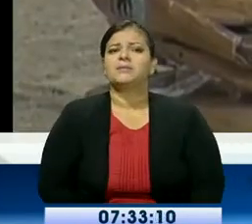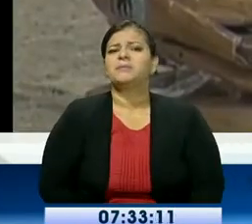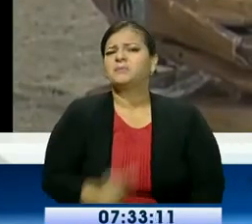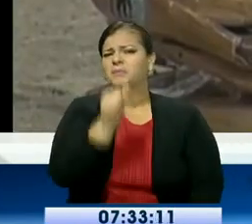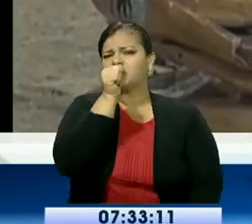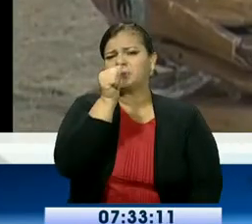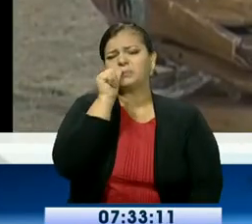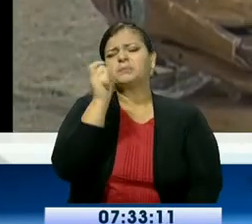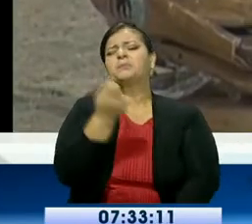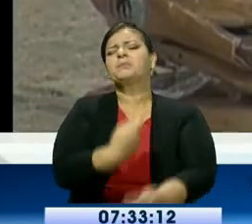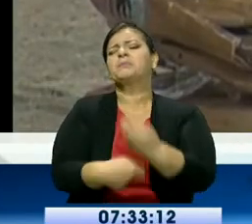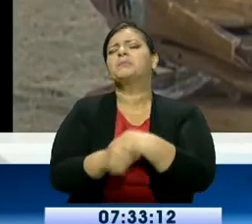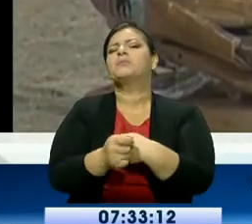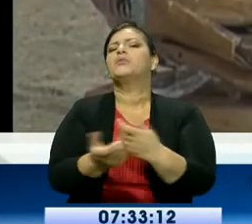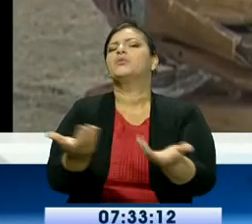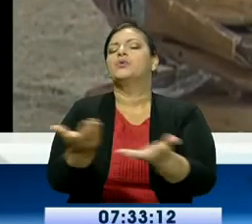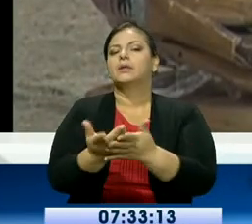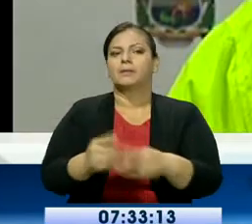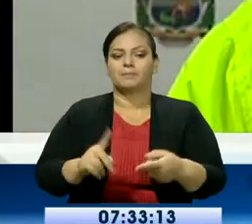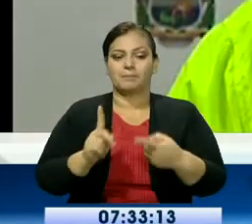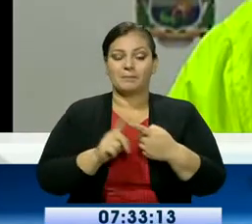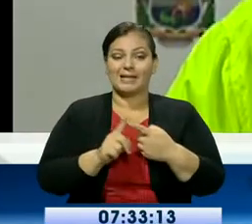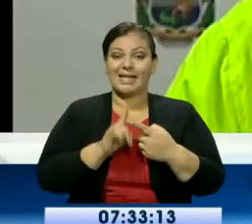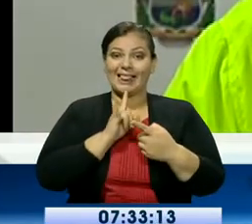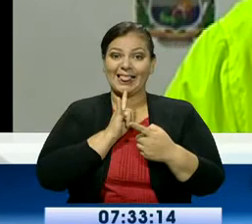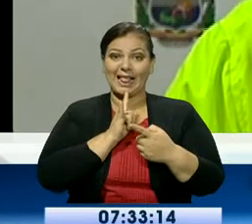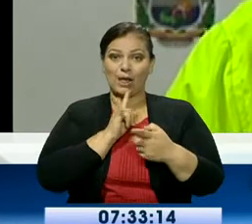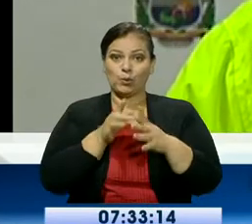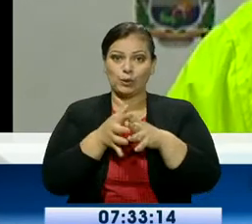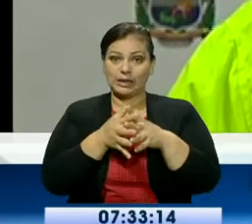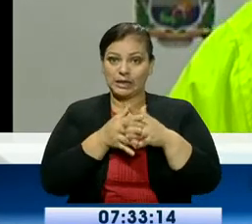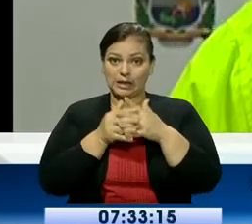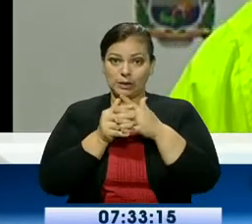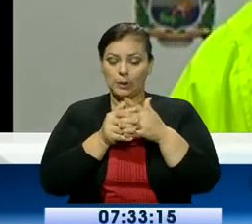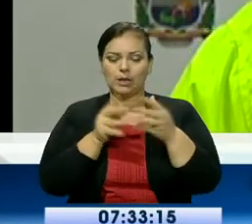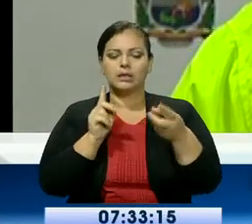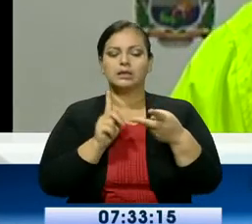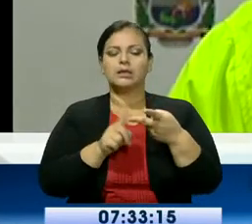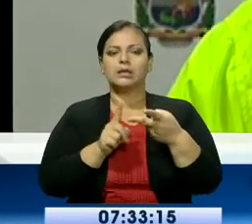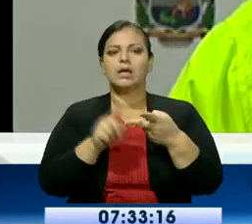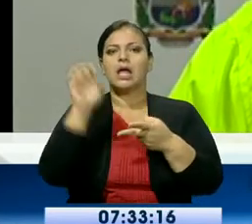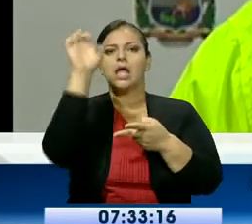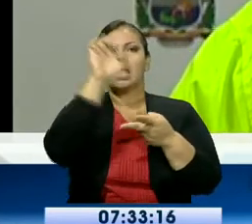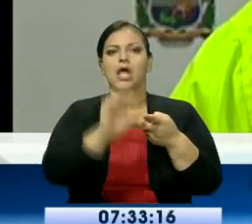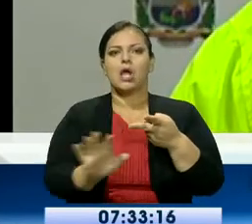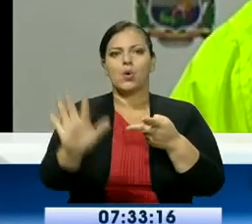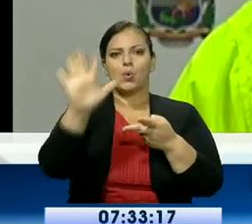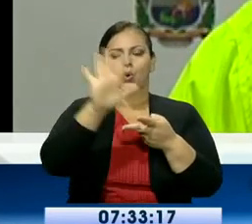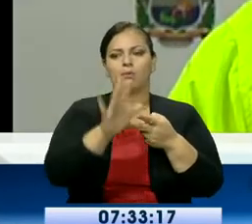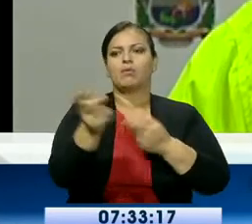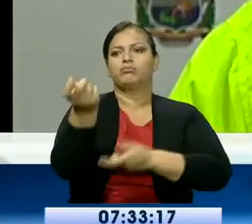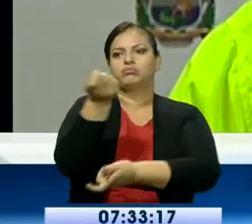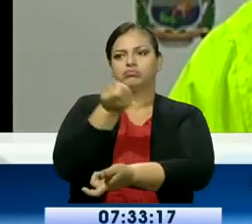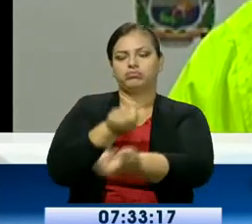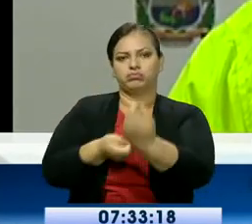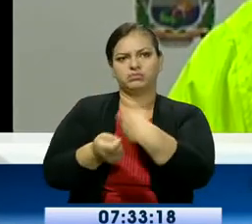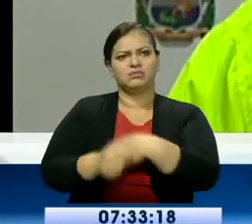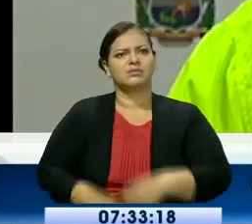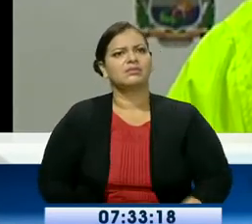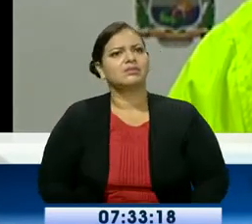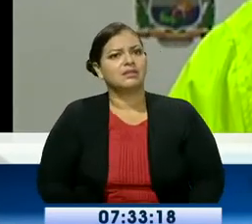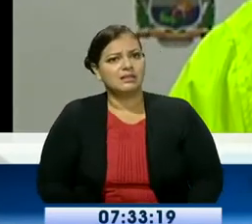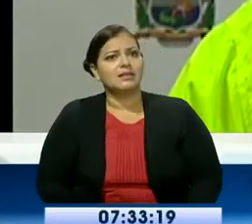que se da en Guayaquil. Hemos tenido en dos días apenas cinco detenidos en diferentes distritos de